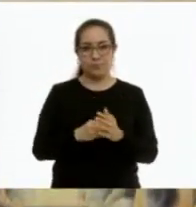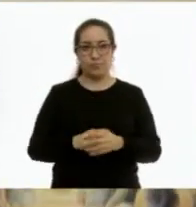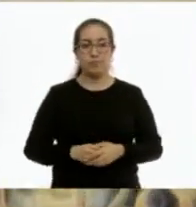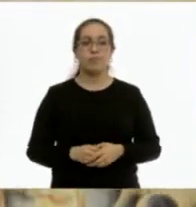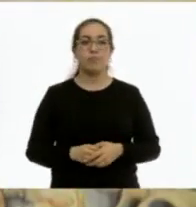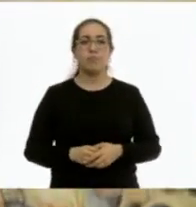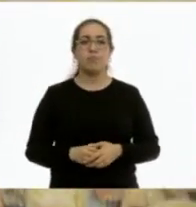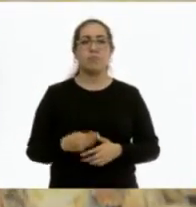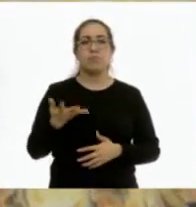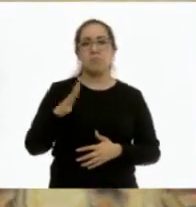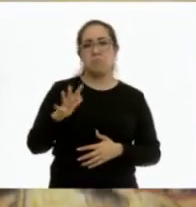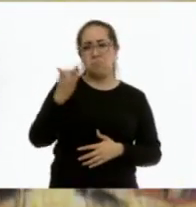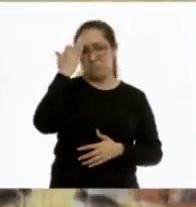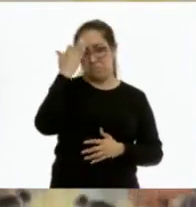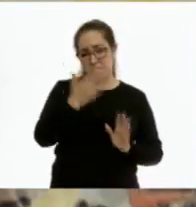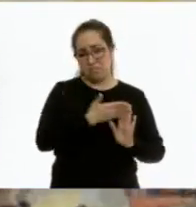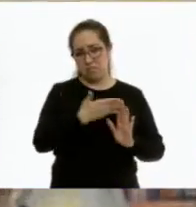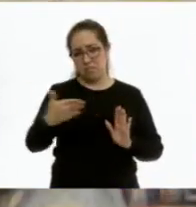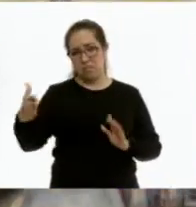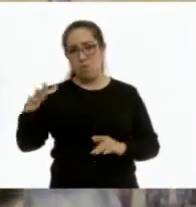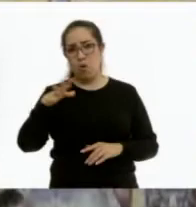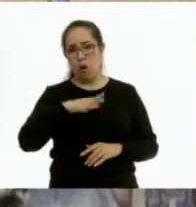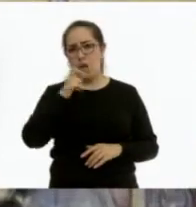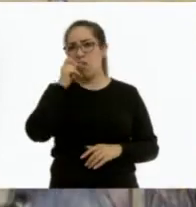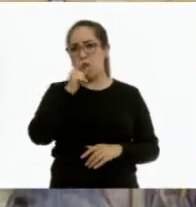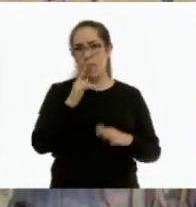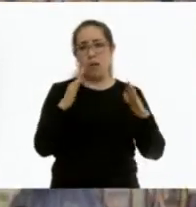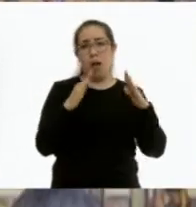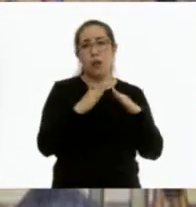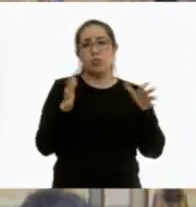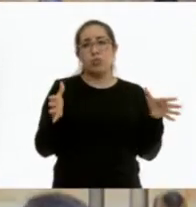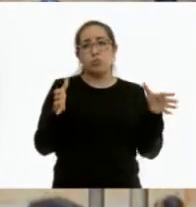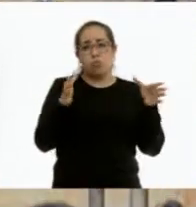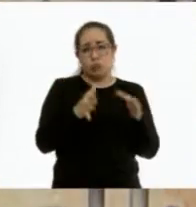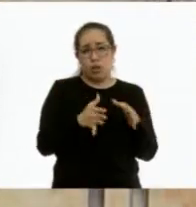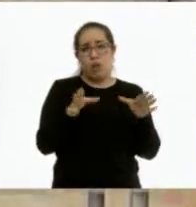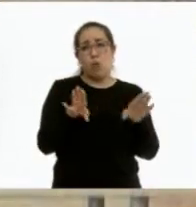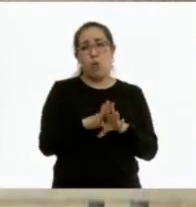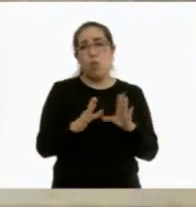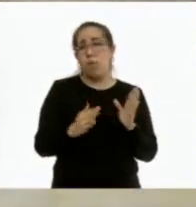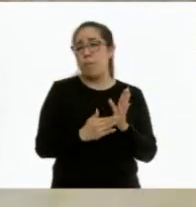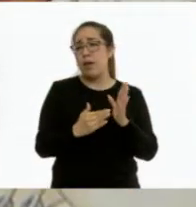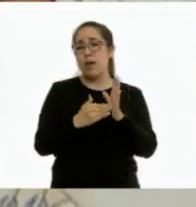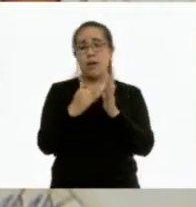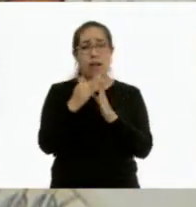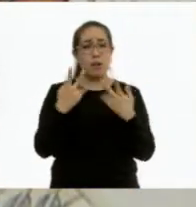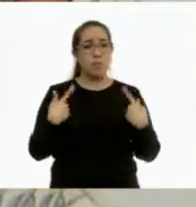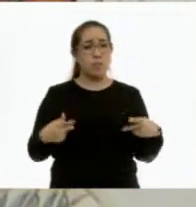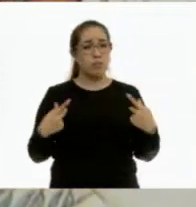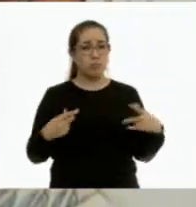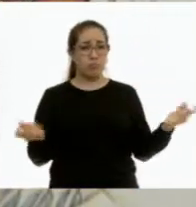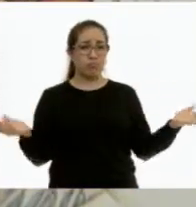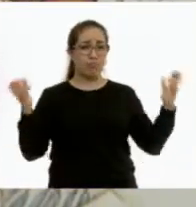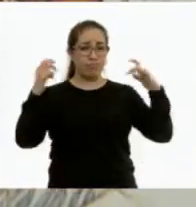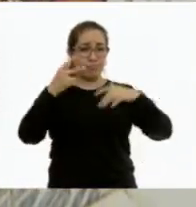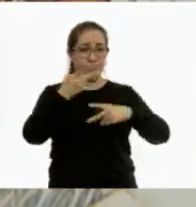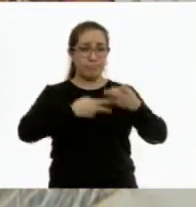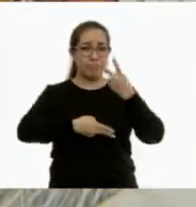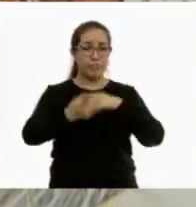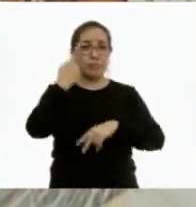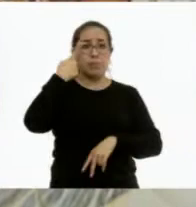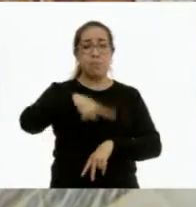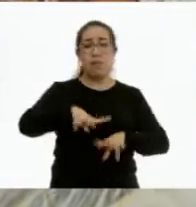Por aquella época surgieron también pequeñas villas que alcanzaron miles de habitantes, entre las cuales se dio un importante intercambio